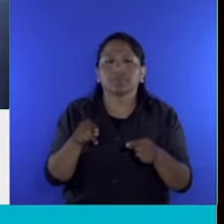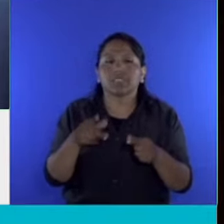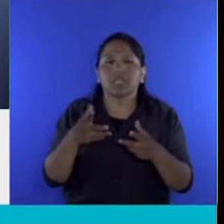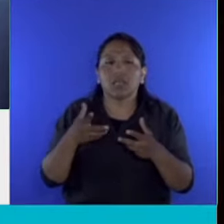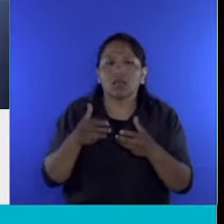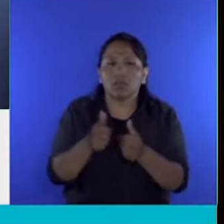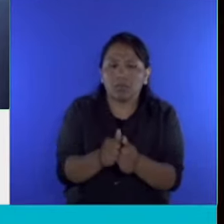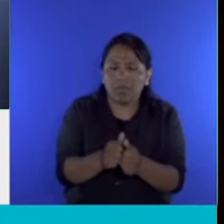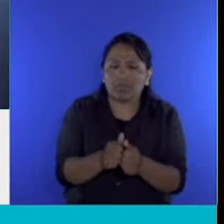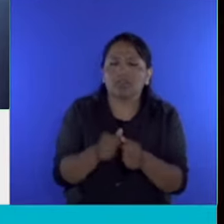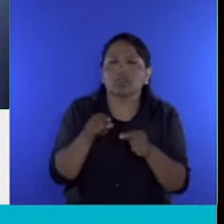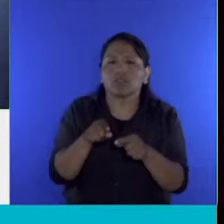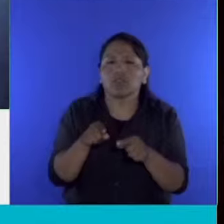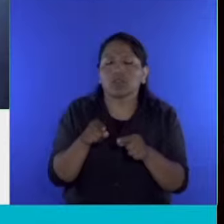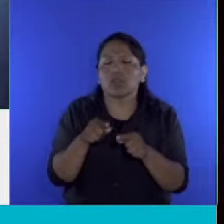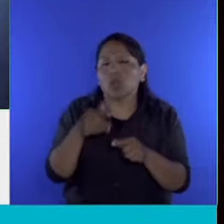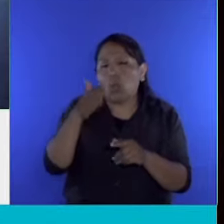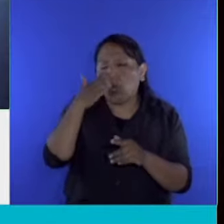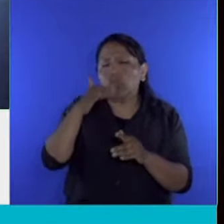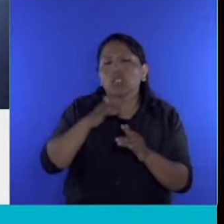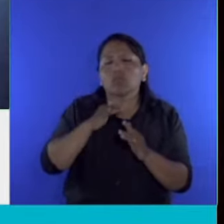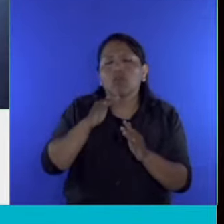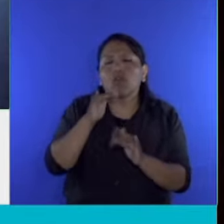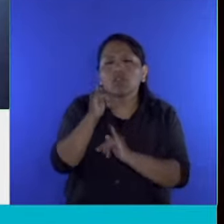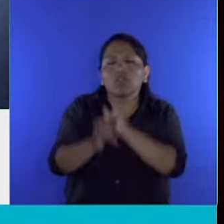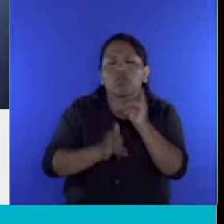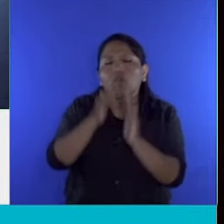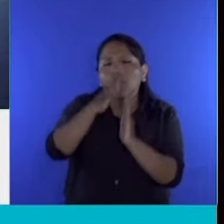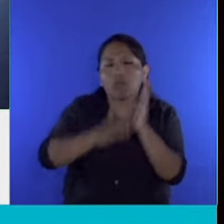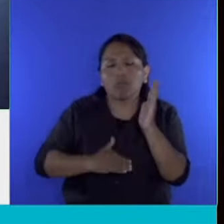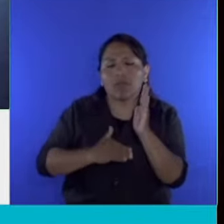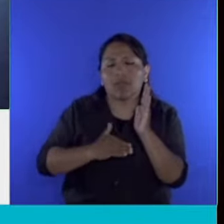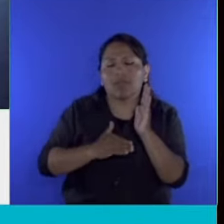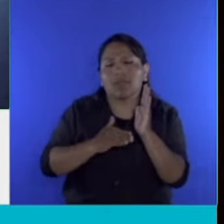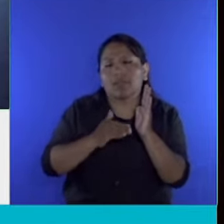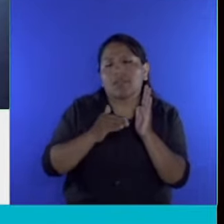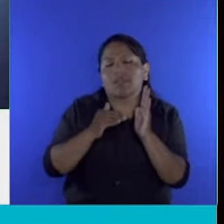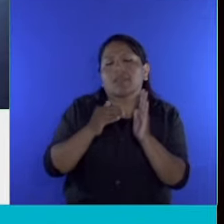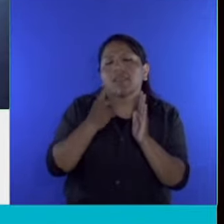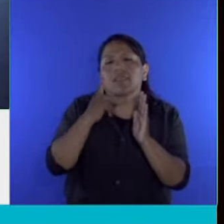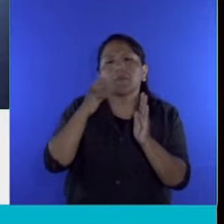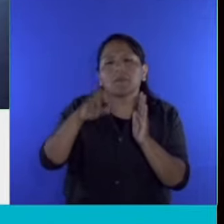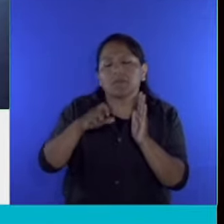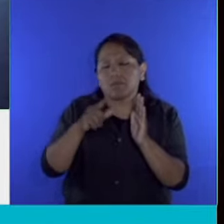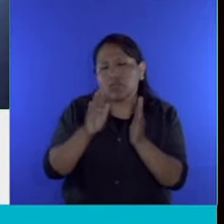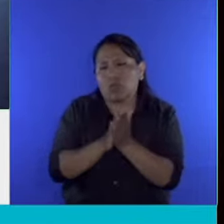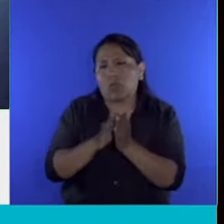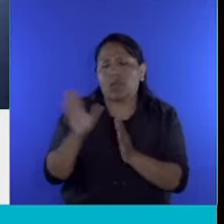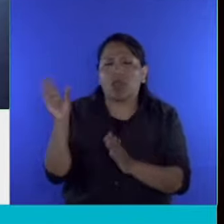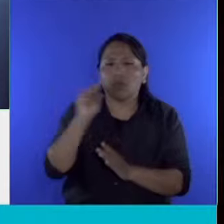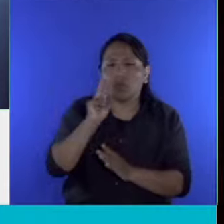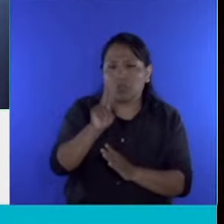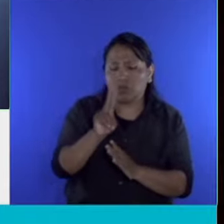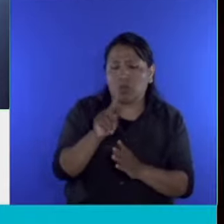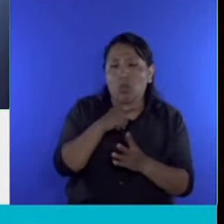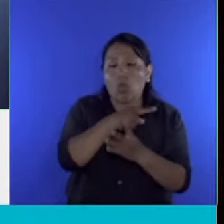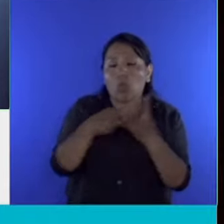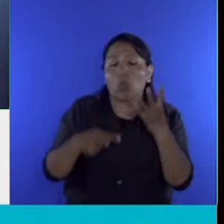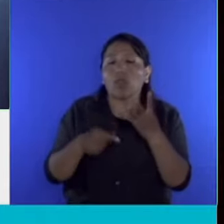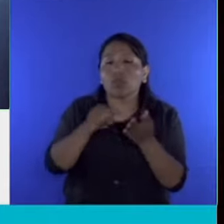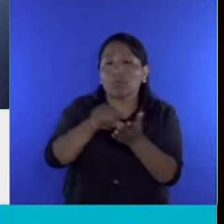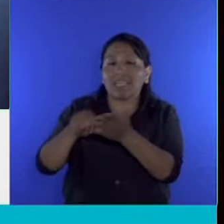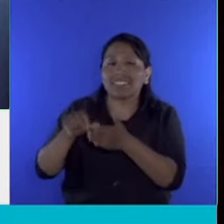acompañar sobre la base del último informe del Vid en materia audiovisual tomando cuatro países